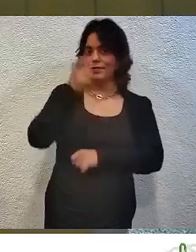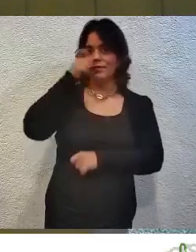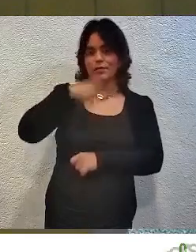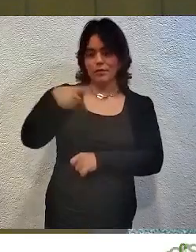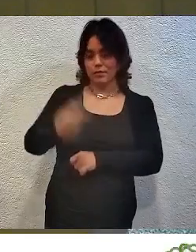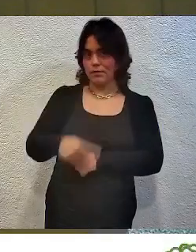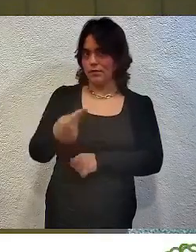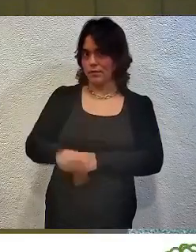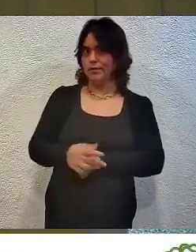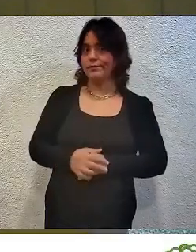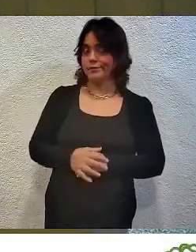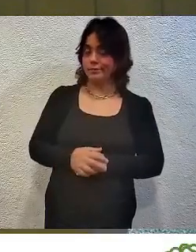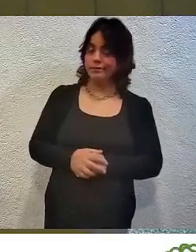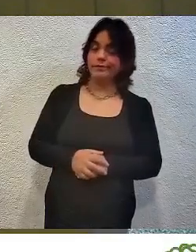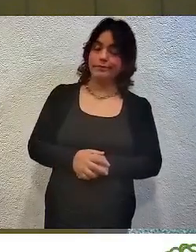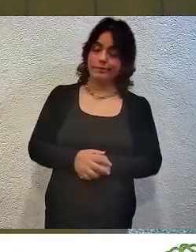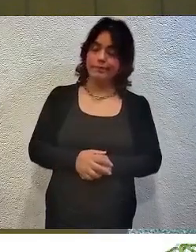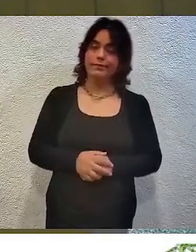ahí mi intervención.